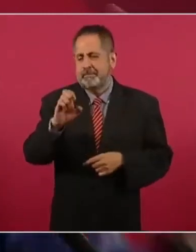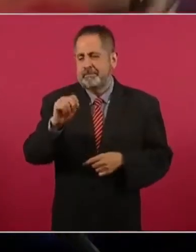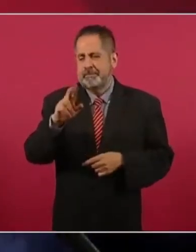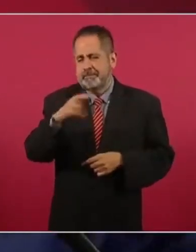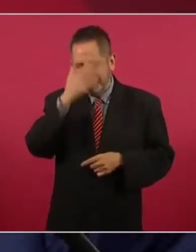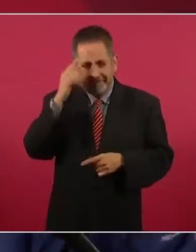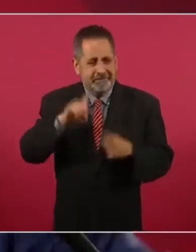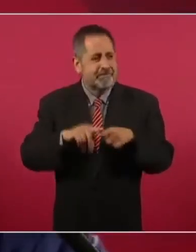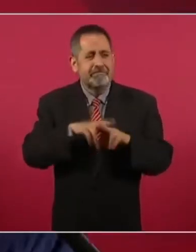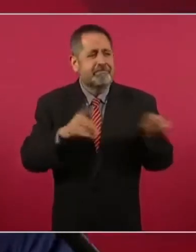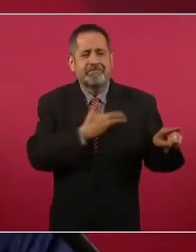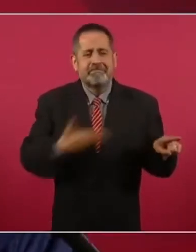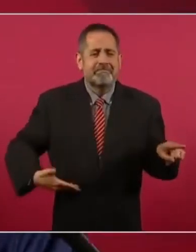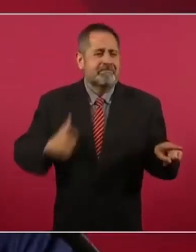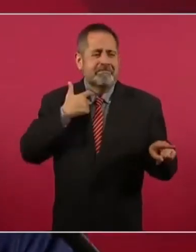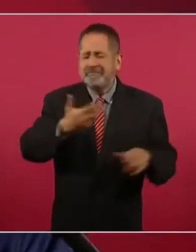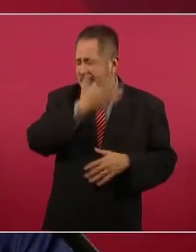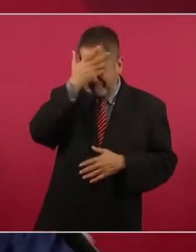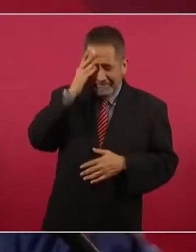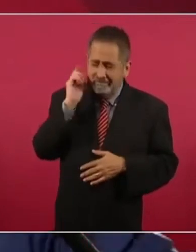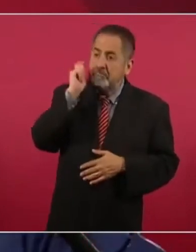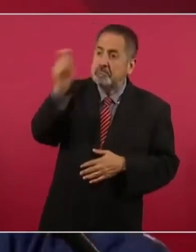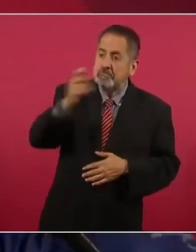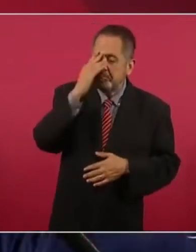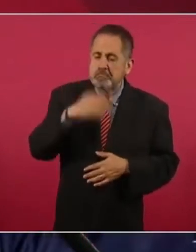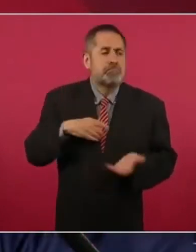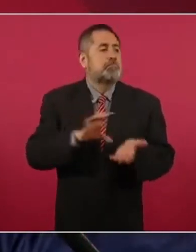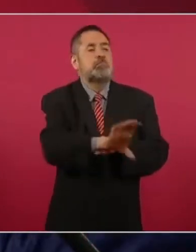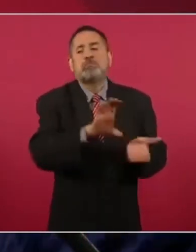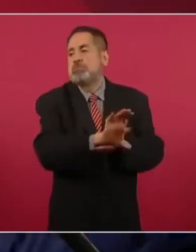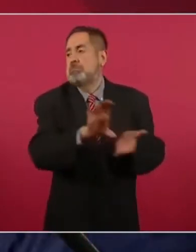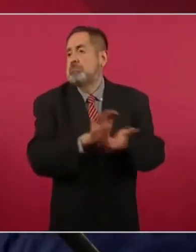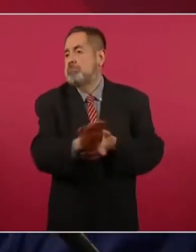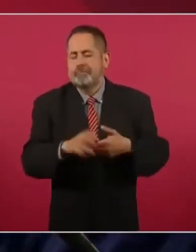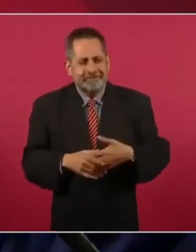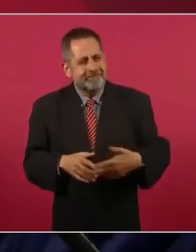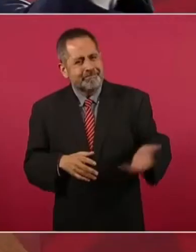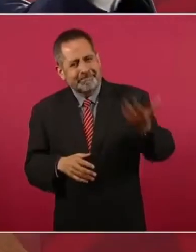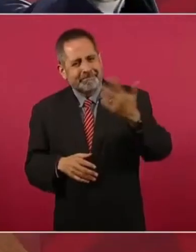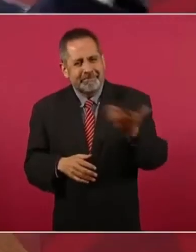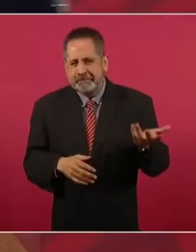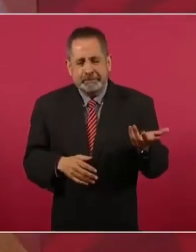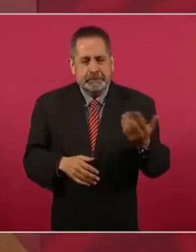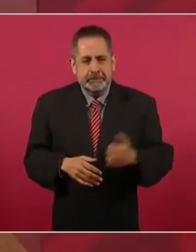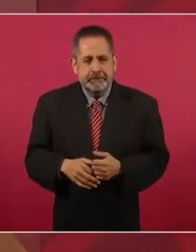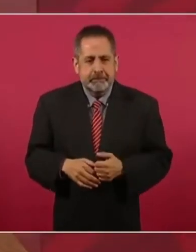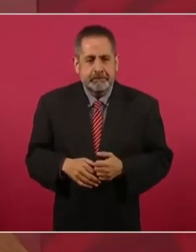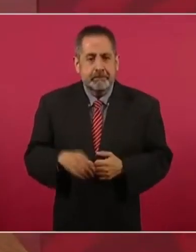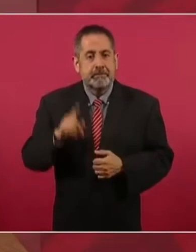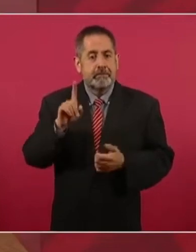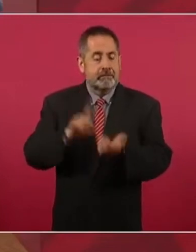Energía, ni los presidentes. O sea, inversiones que se hicieron durante mucho tiempo, cuando